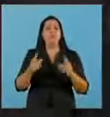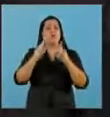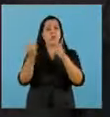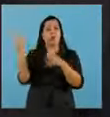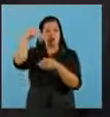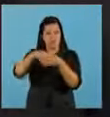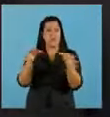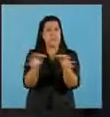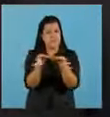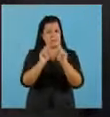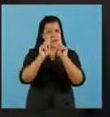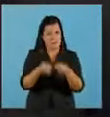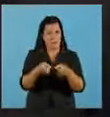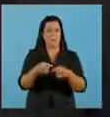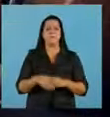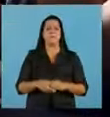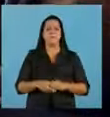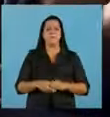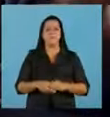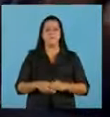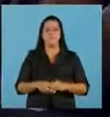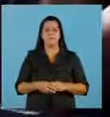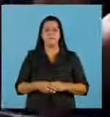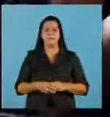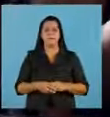Islas Malvinas.